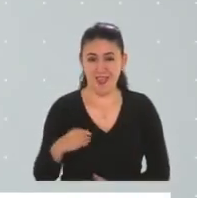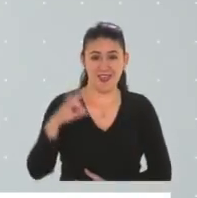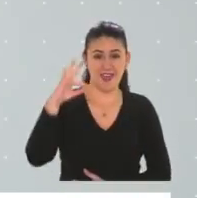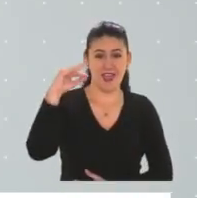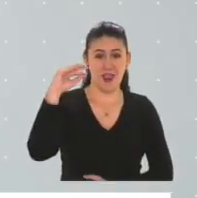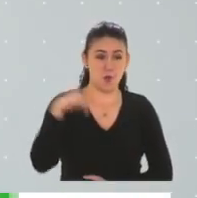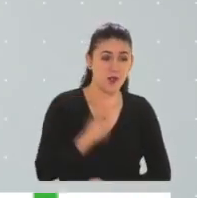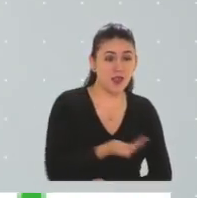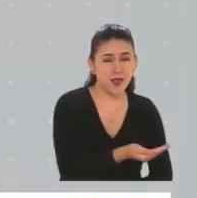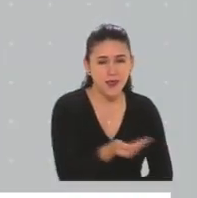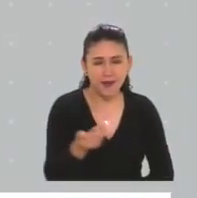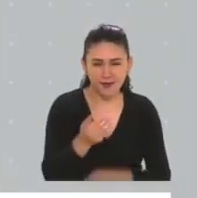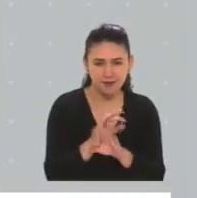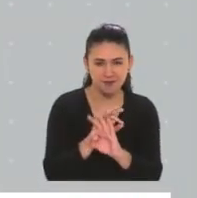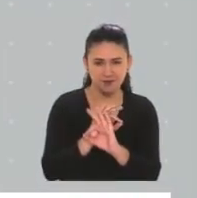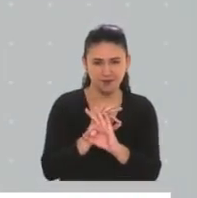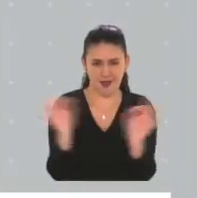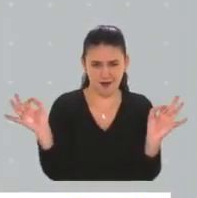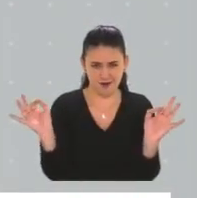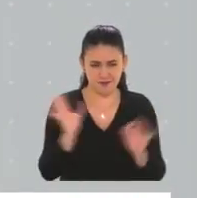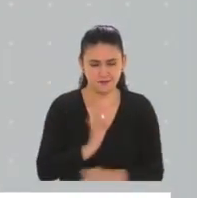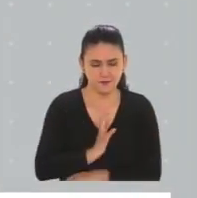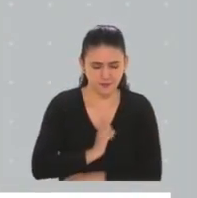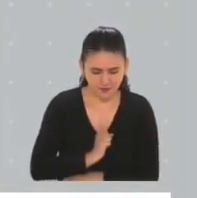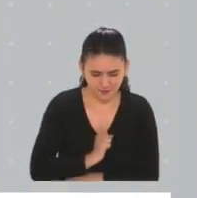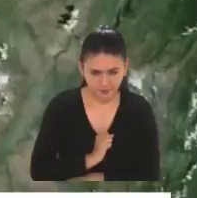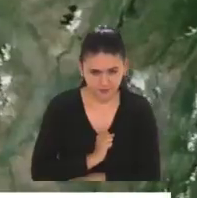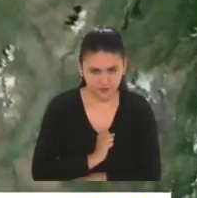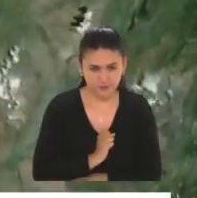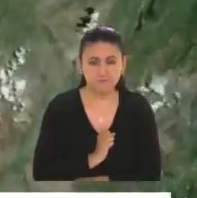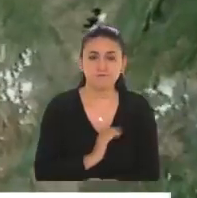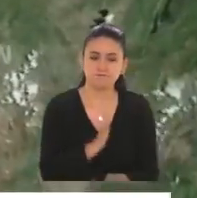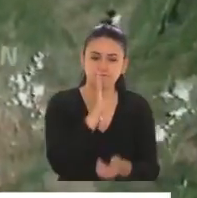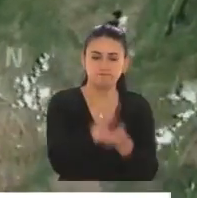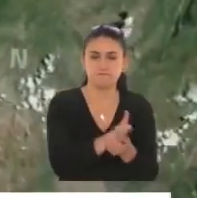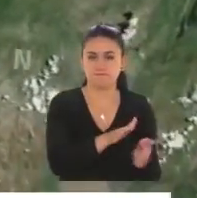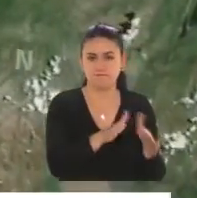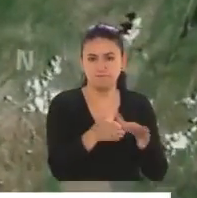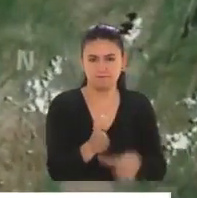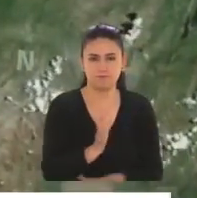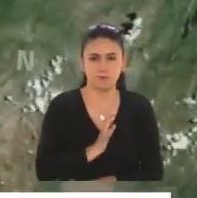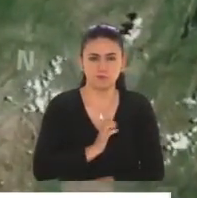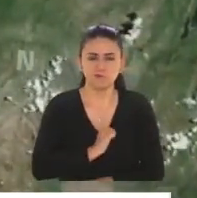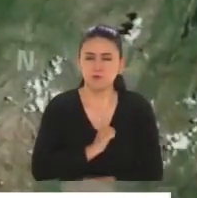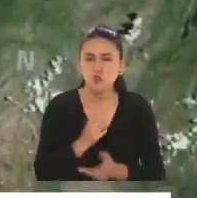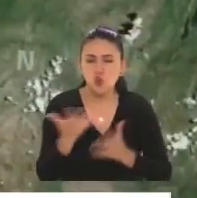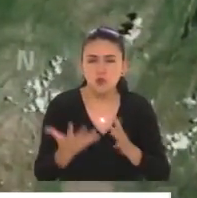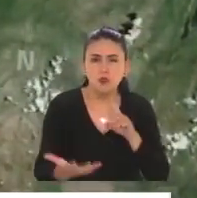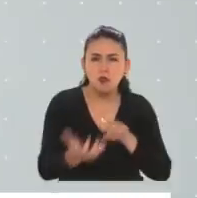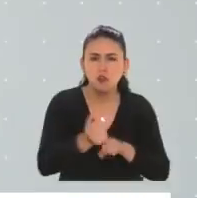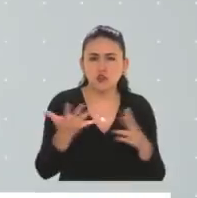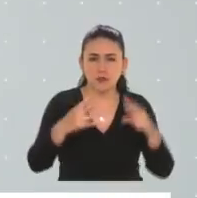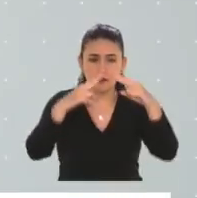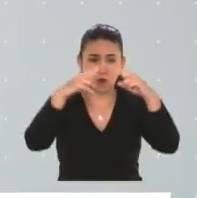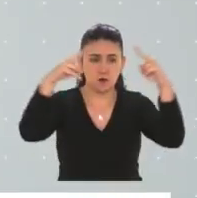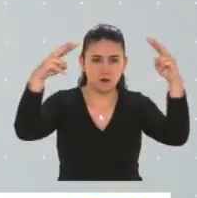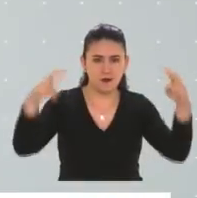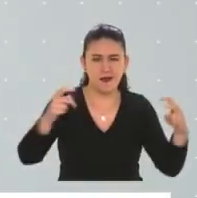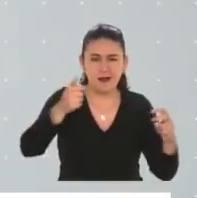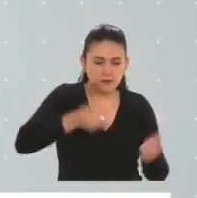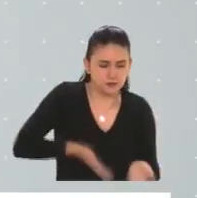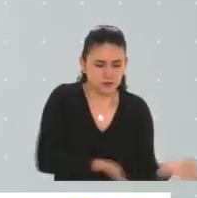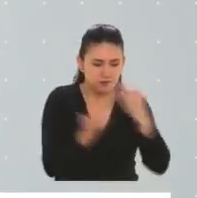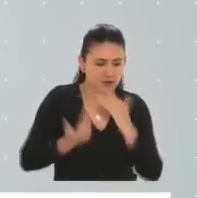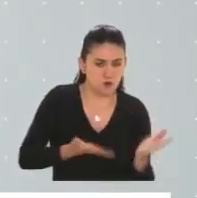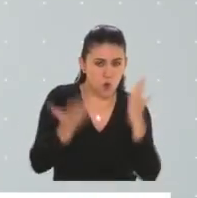salir a disfrutar en el Día de los Niños, pero que infortunadamente han cegado su vida. El menor fue encontrado debajo de un puente semienterrado y el Cuerpo